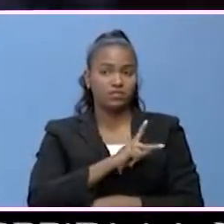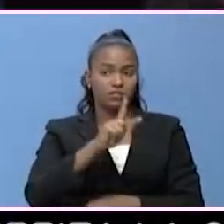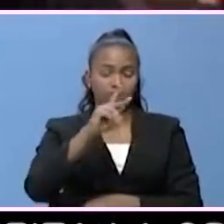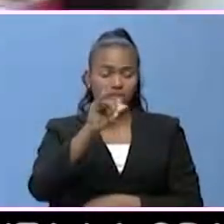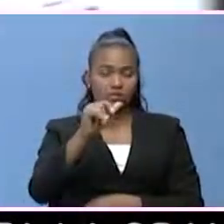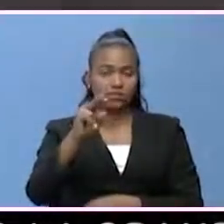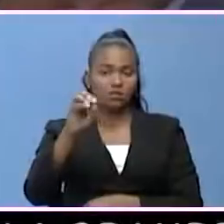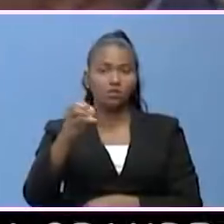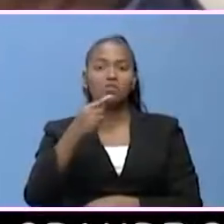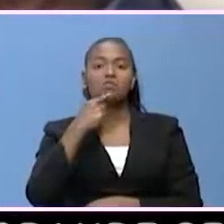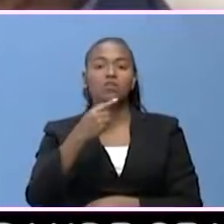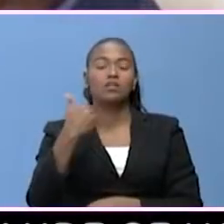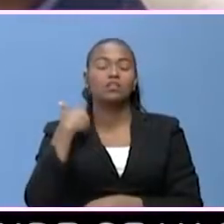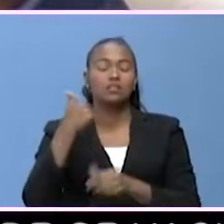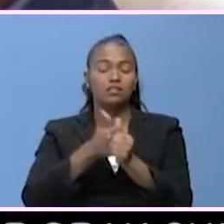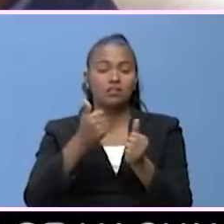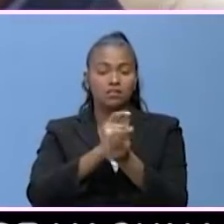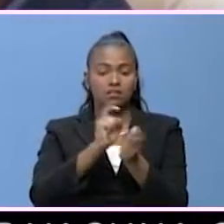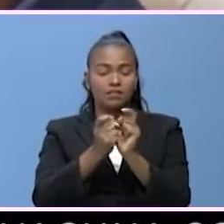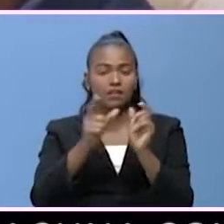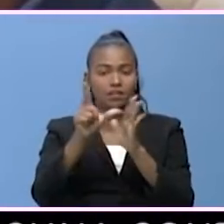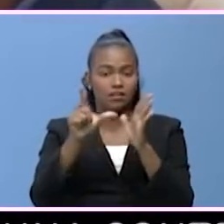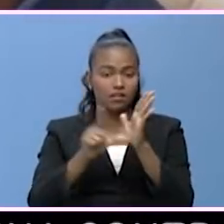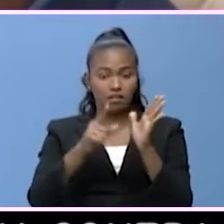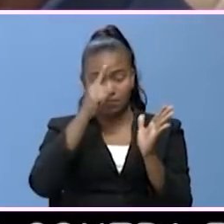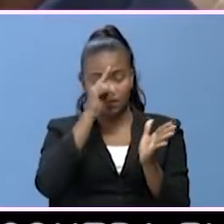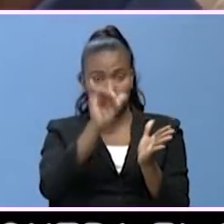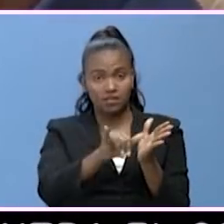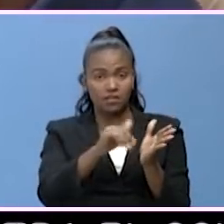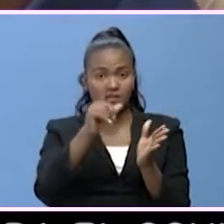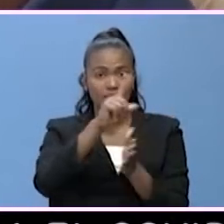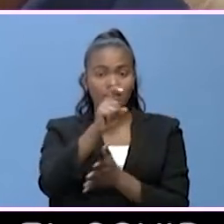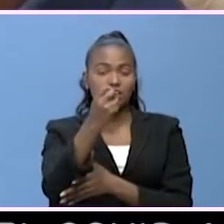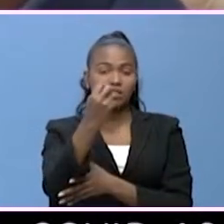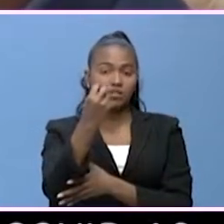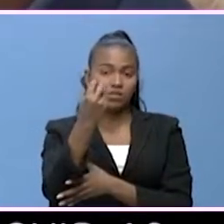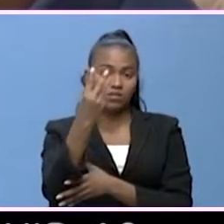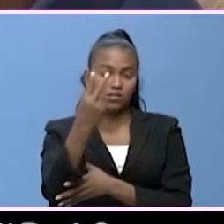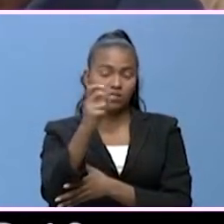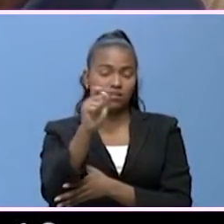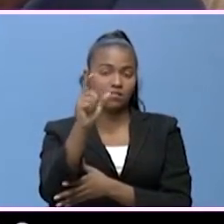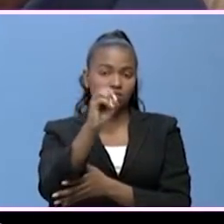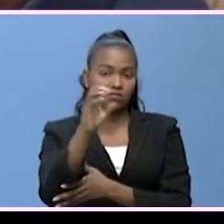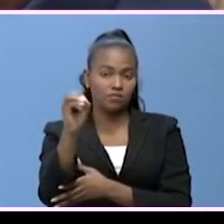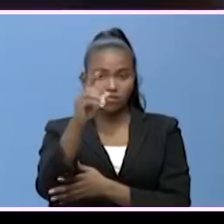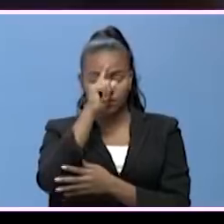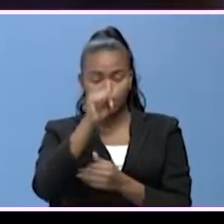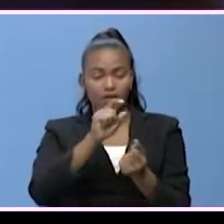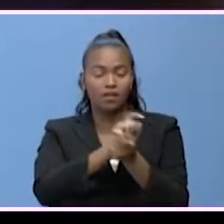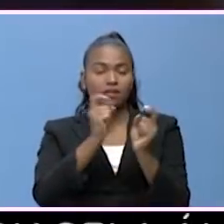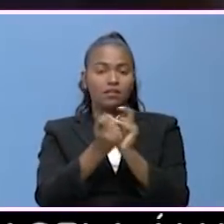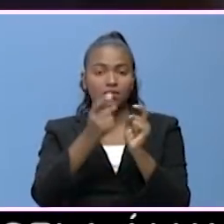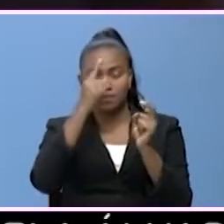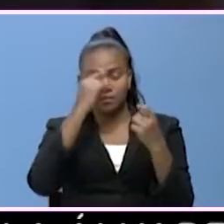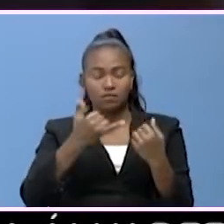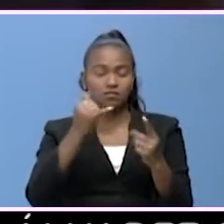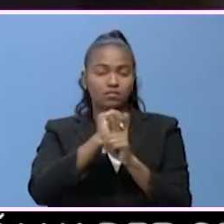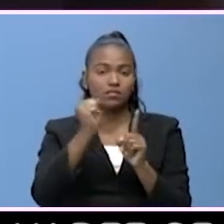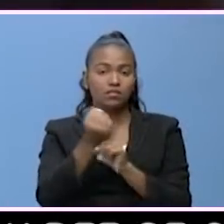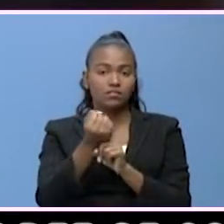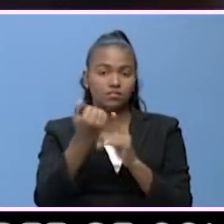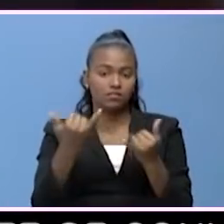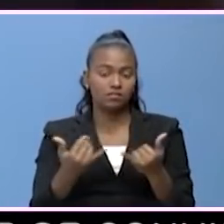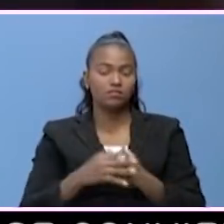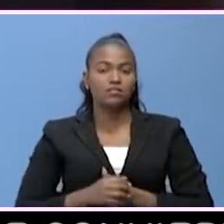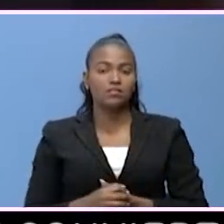Pacheco, está de acuerdo con que se modifique la ley de hidrocarburos, la 112-00, para actualizarla a la realidad del mercado.